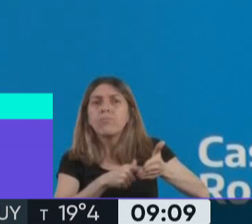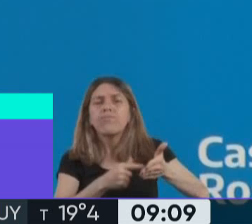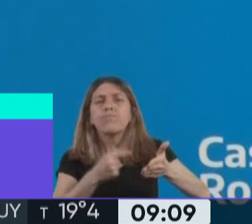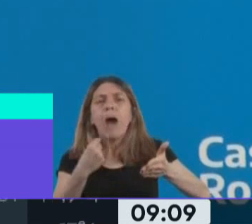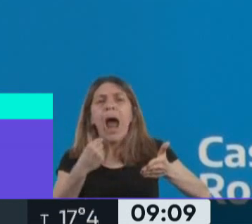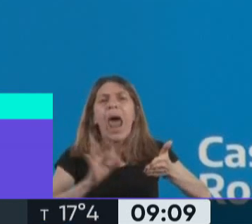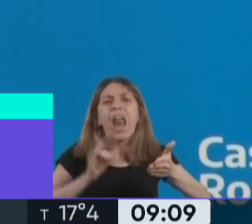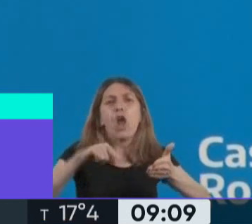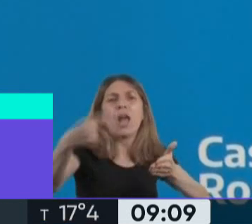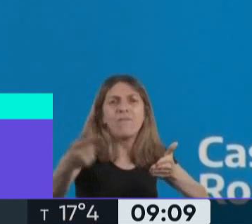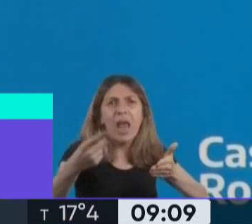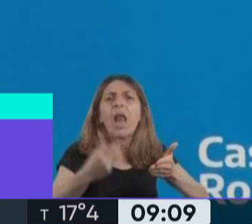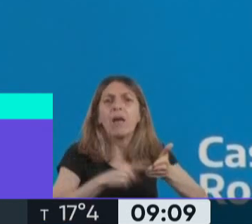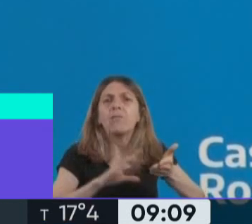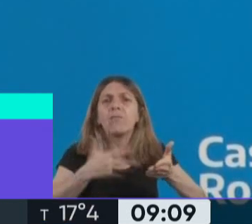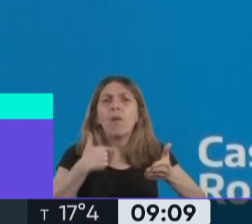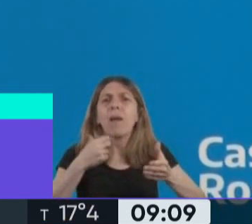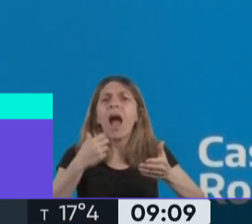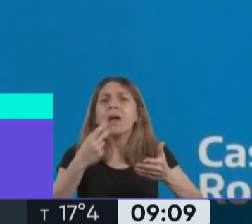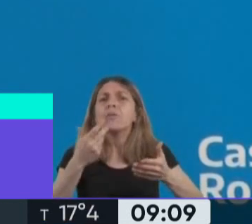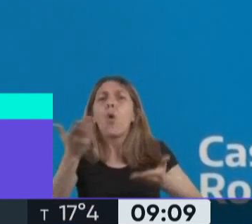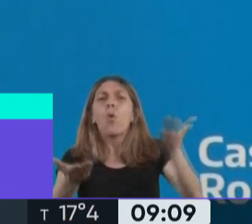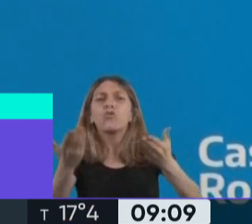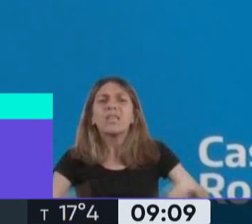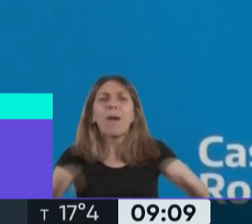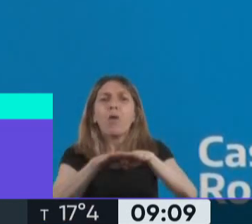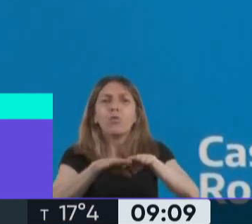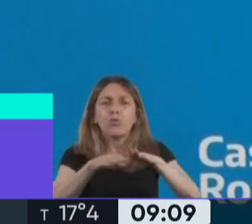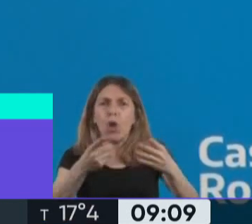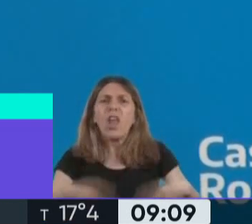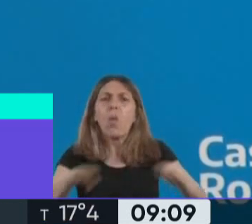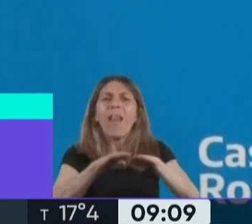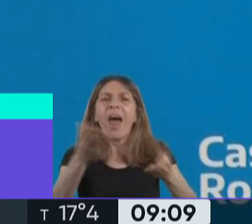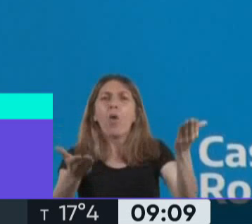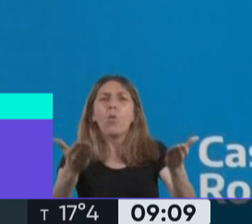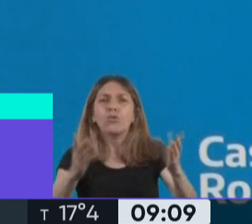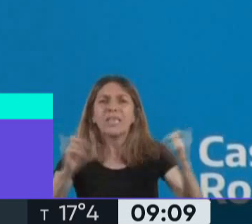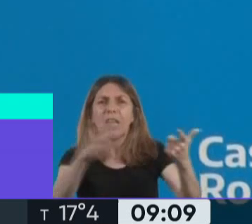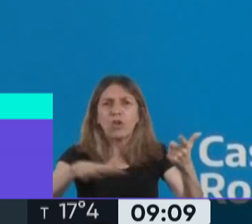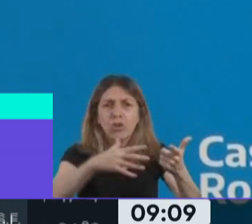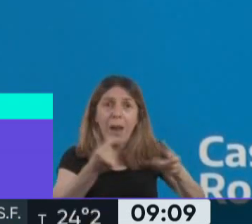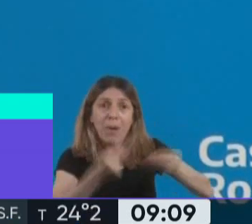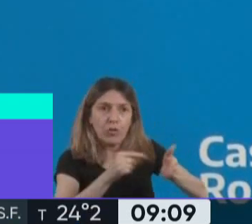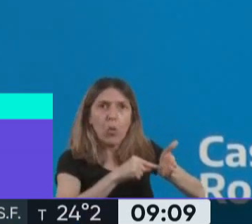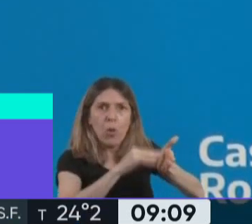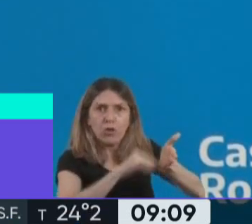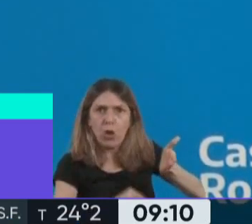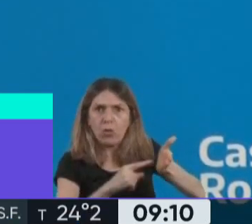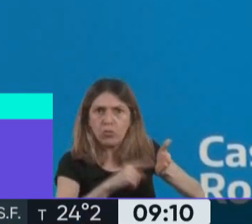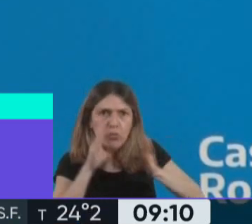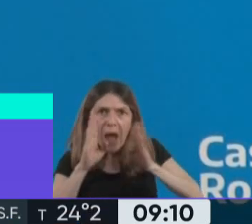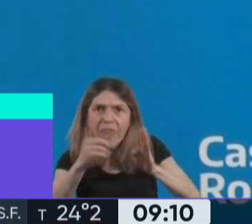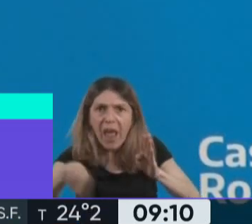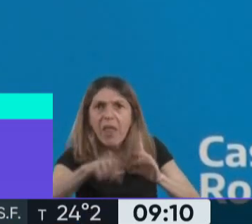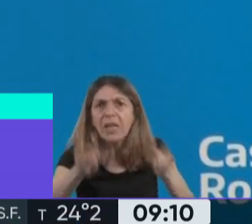el próximo año, que es un crecimiento con justicia social, que es un crecimiento con igualdad, y si el presupuesto incluyera, tal como explicó